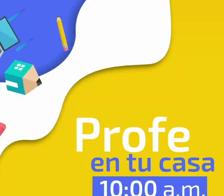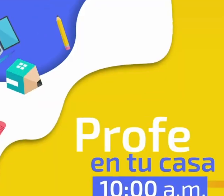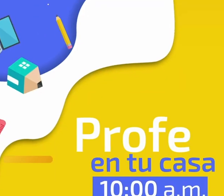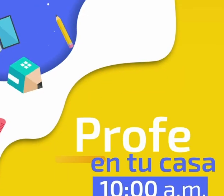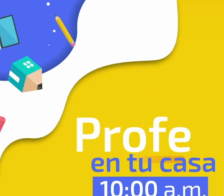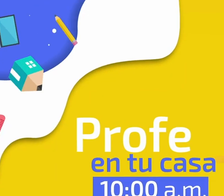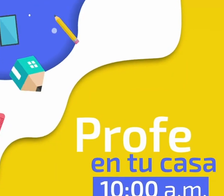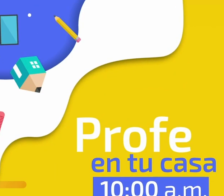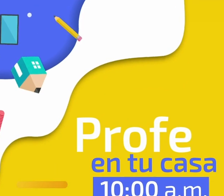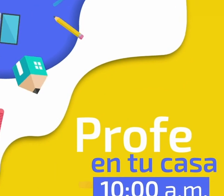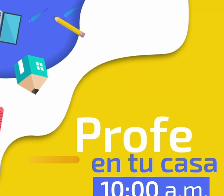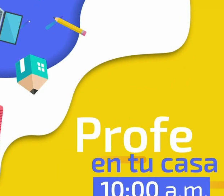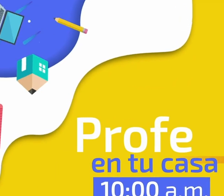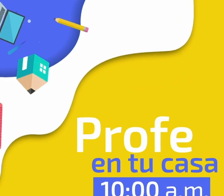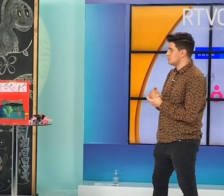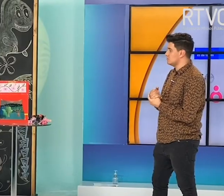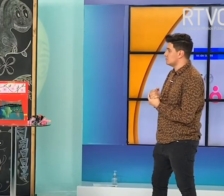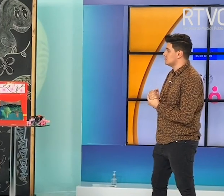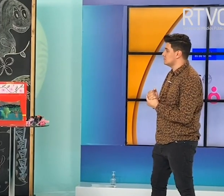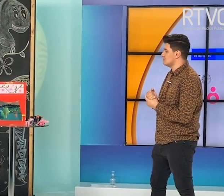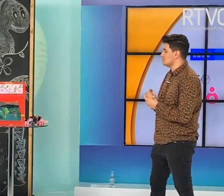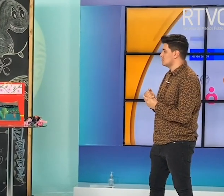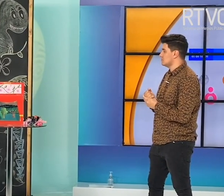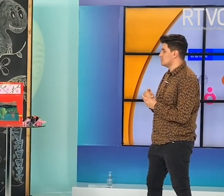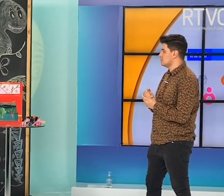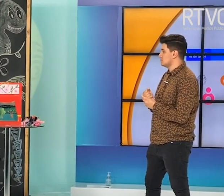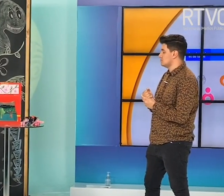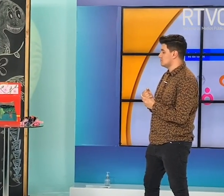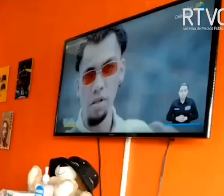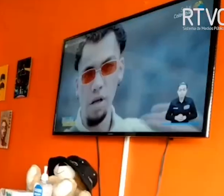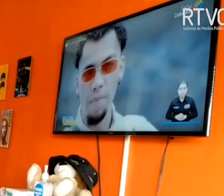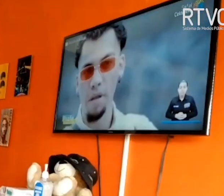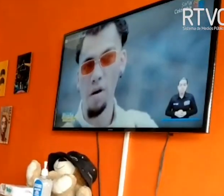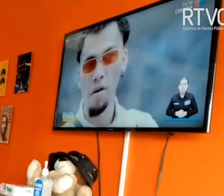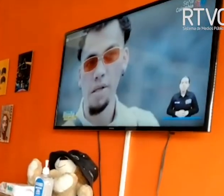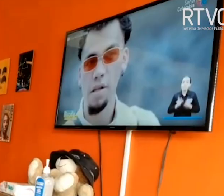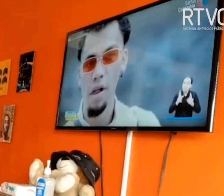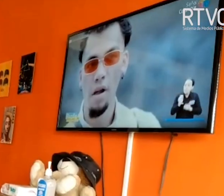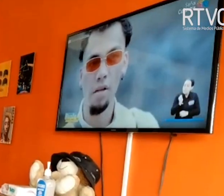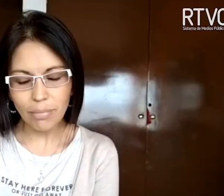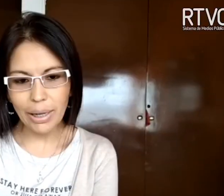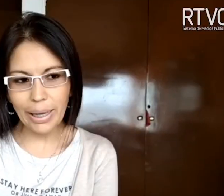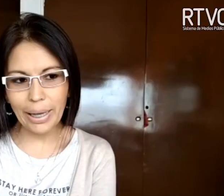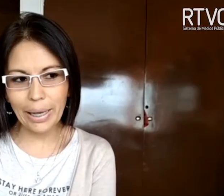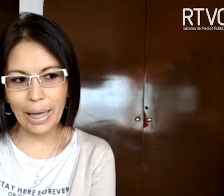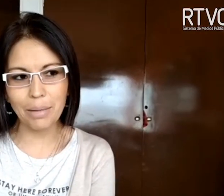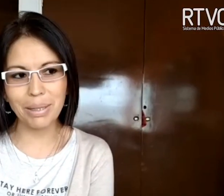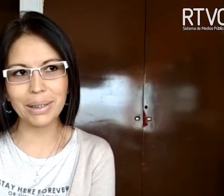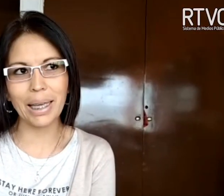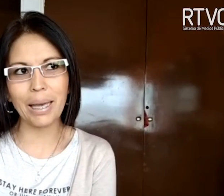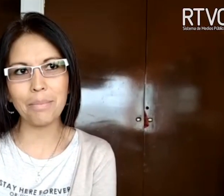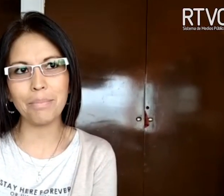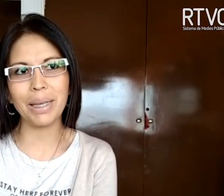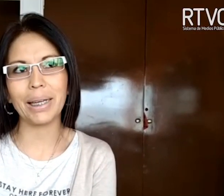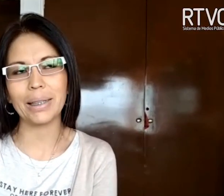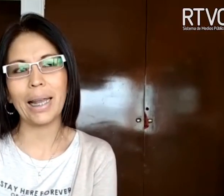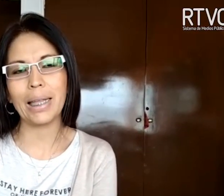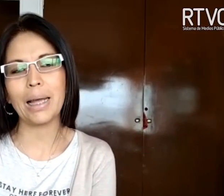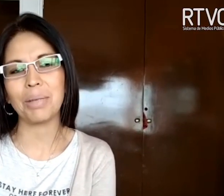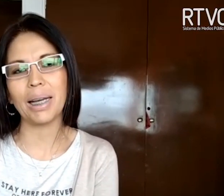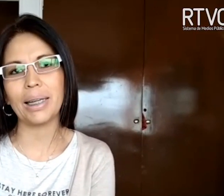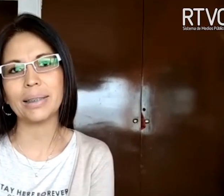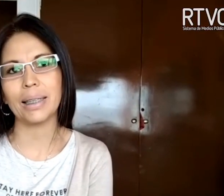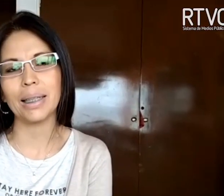docentes y estudiantes. El programa me parece que es una herramienta maravillosa de educación, además que me encanta